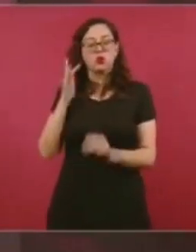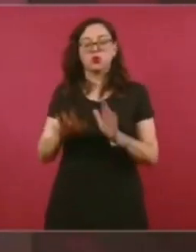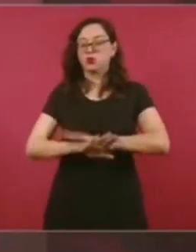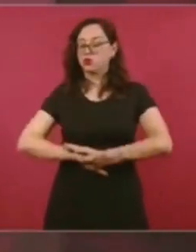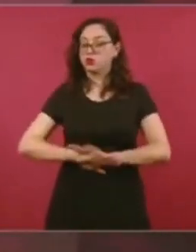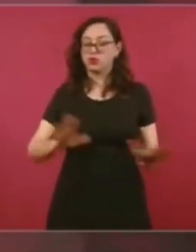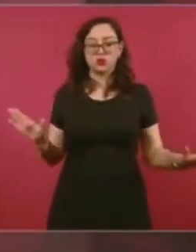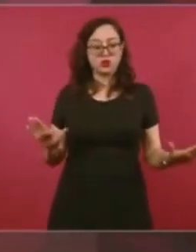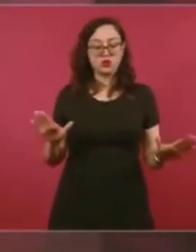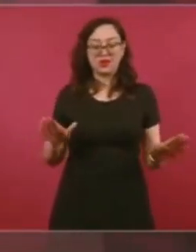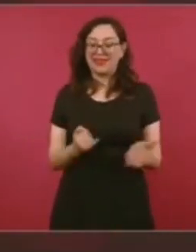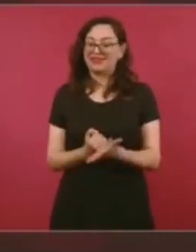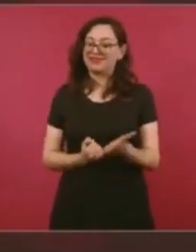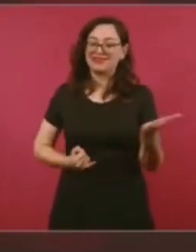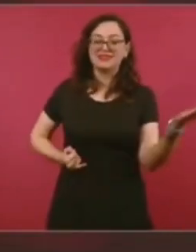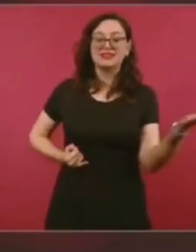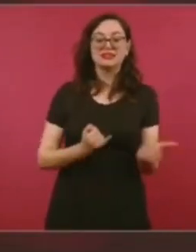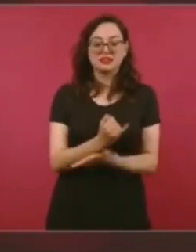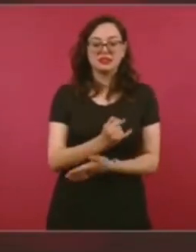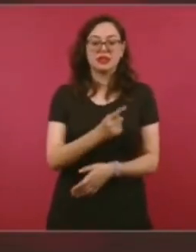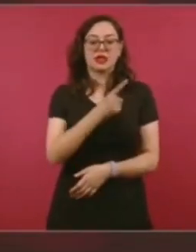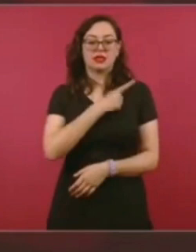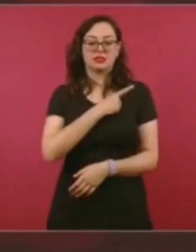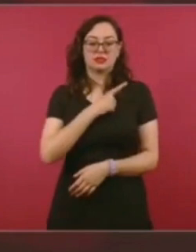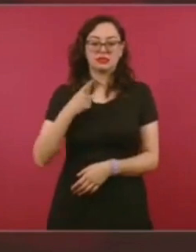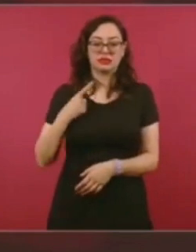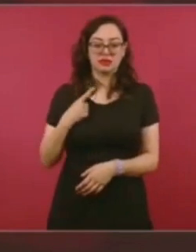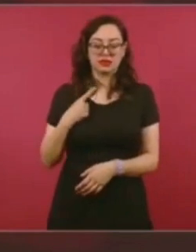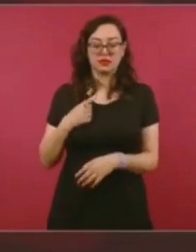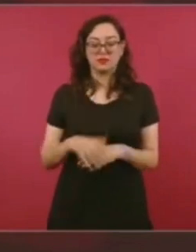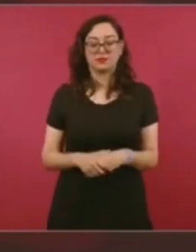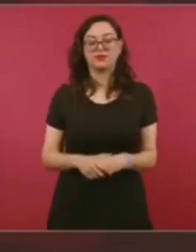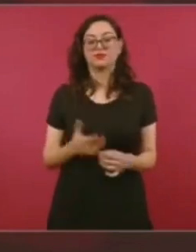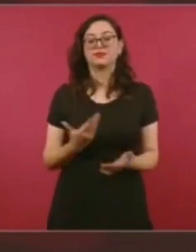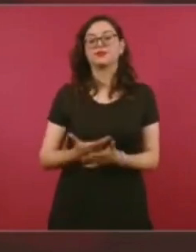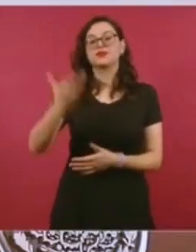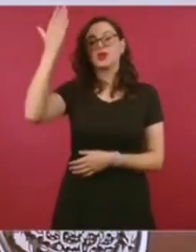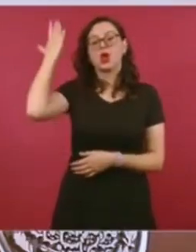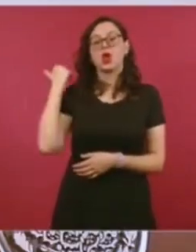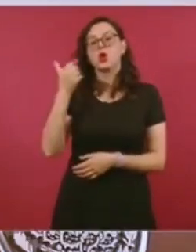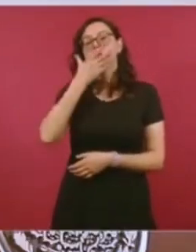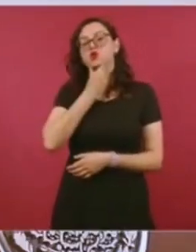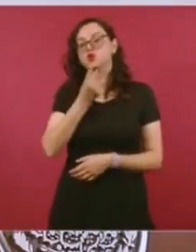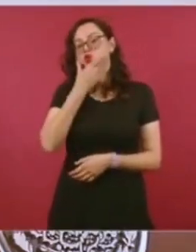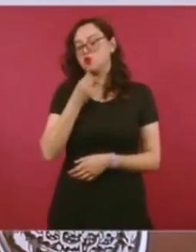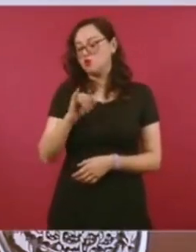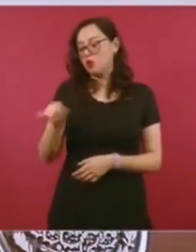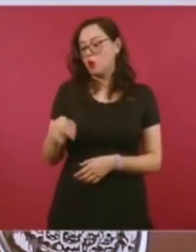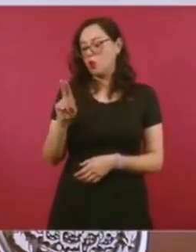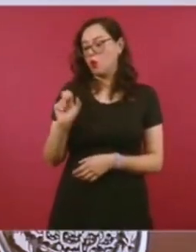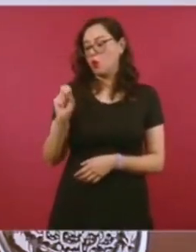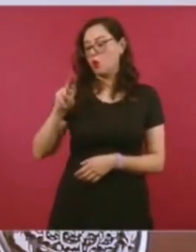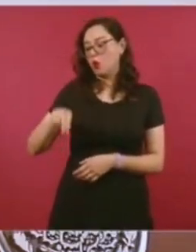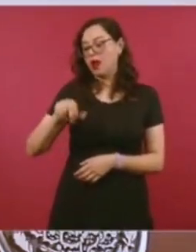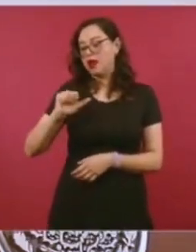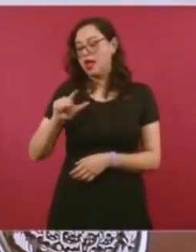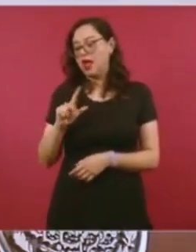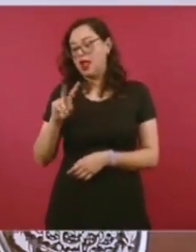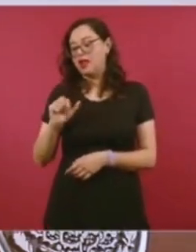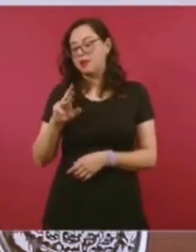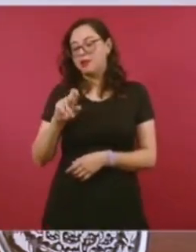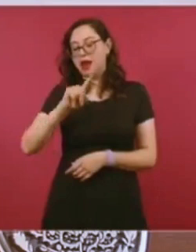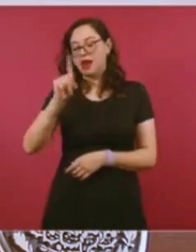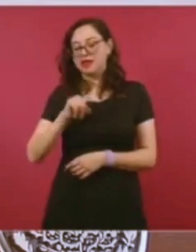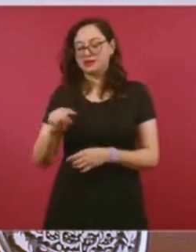fundamental no olviden dar like compartir y suscribirse para seguir informados de todas las las noticias hasta la